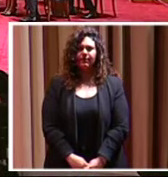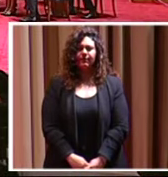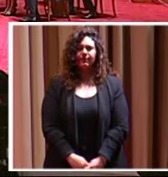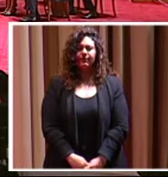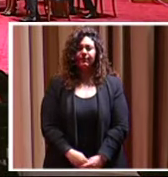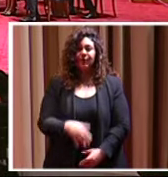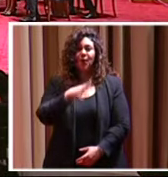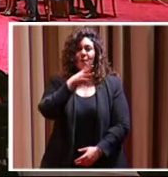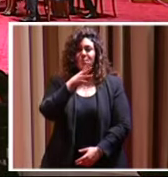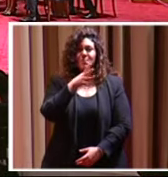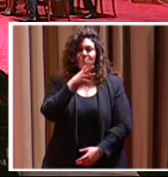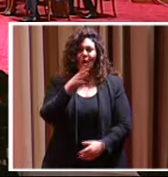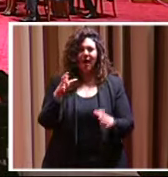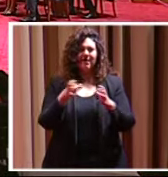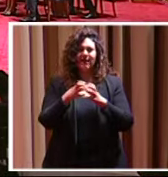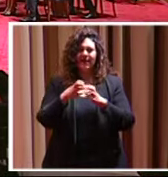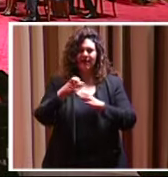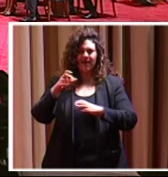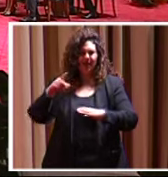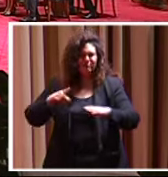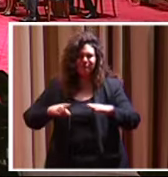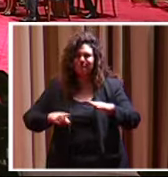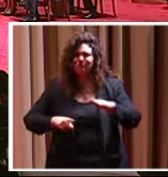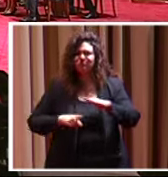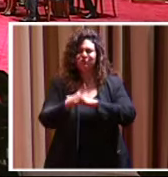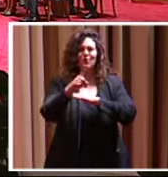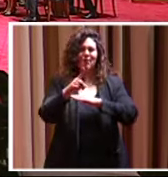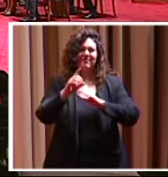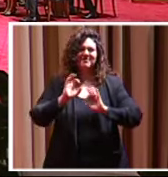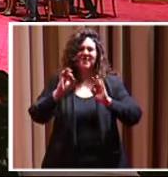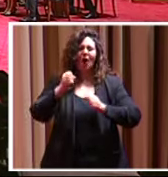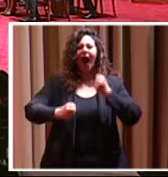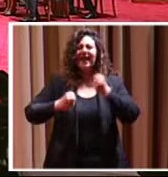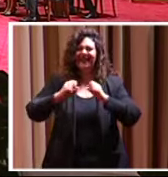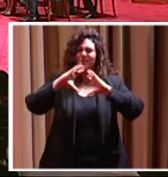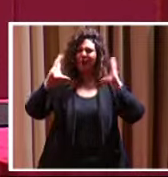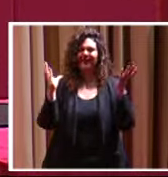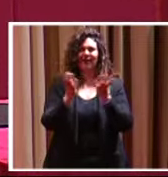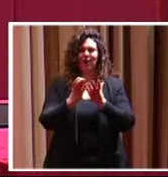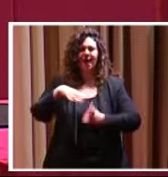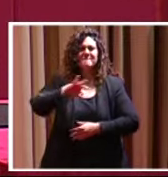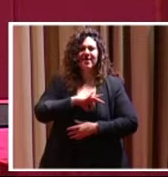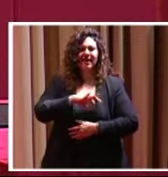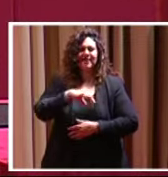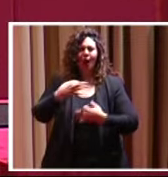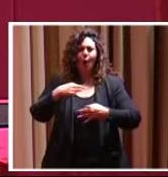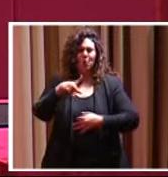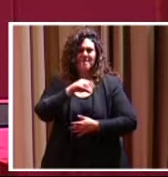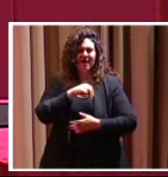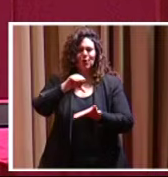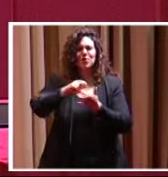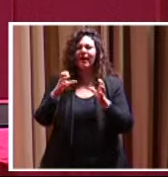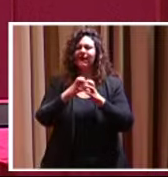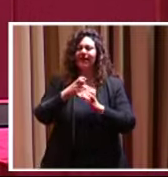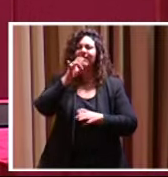Por llevar a Granada a lo más alto de los podiums de atletismo internacional, medalla de oro al mérito por la ciudad de Granada